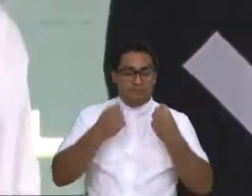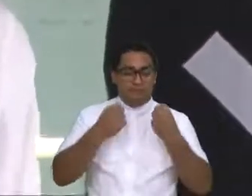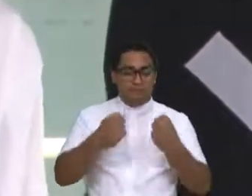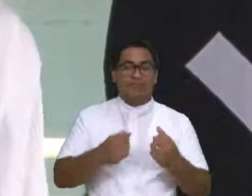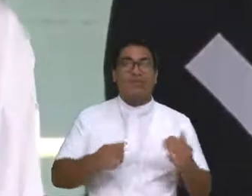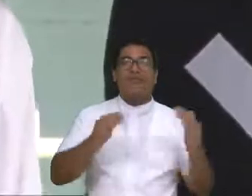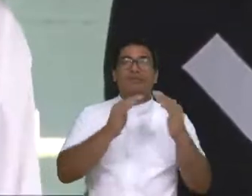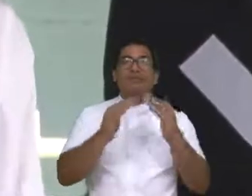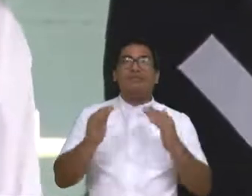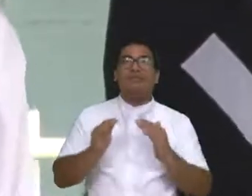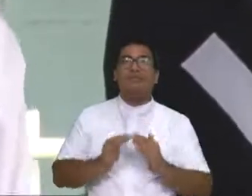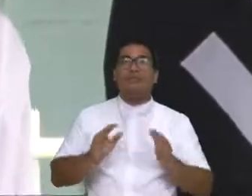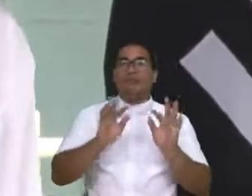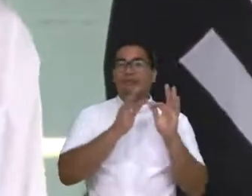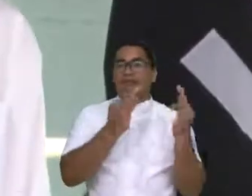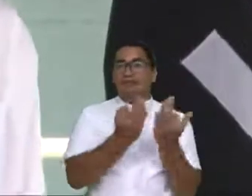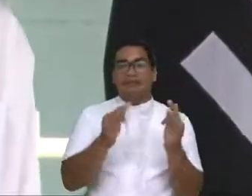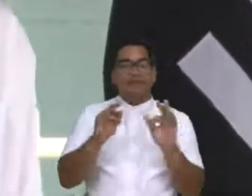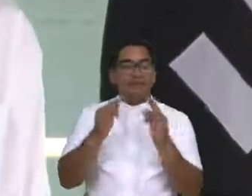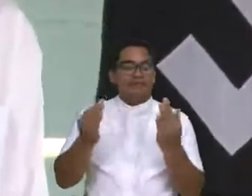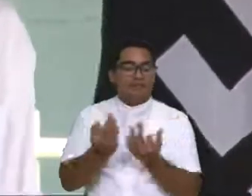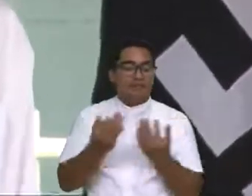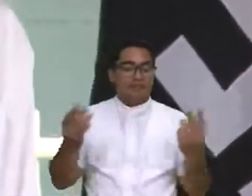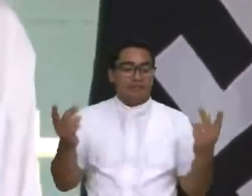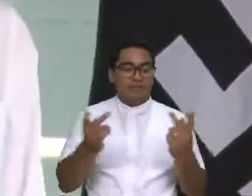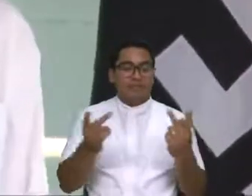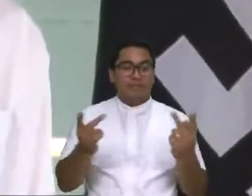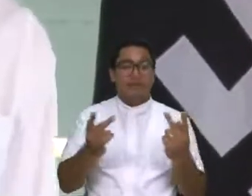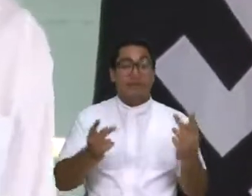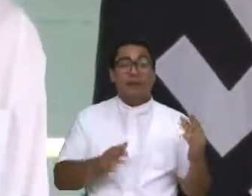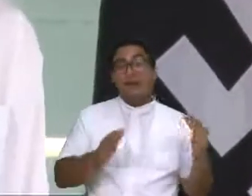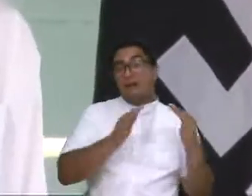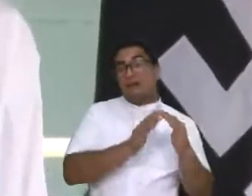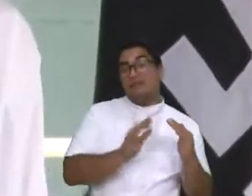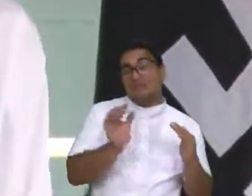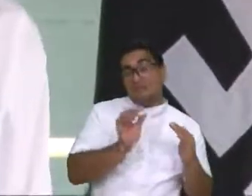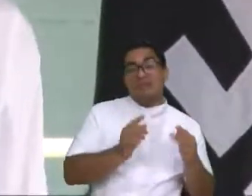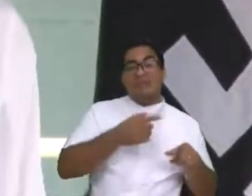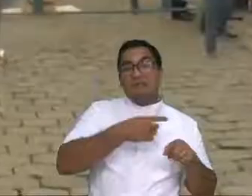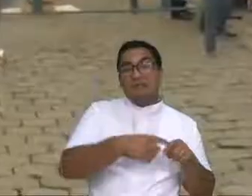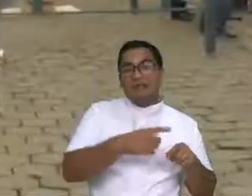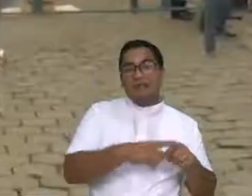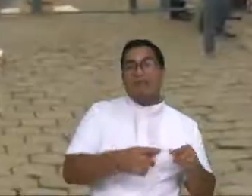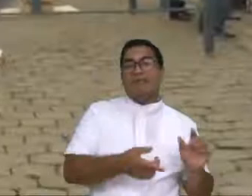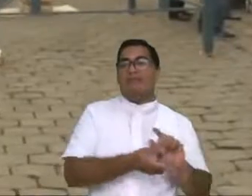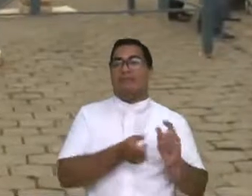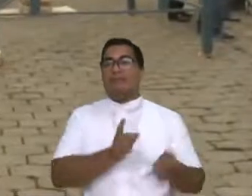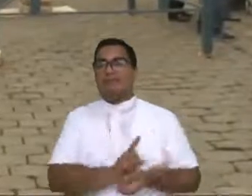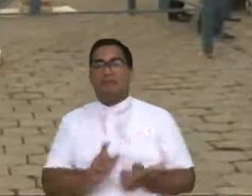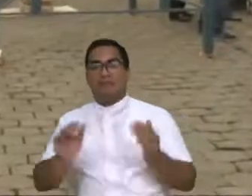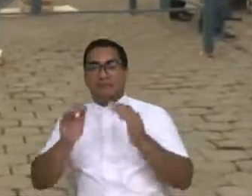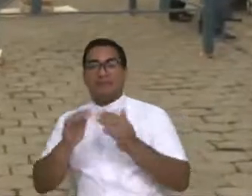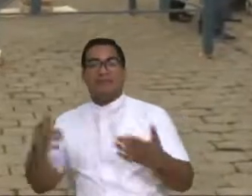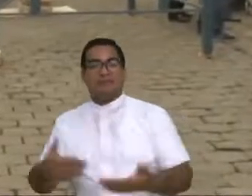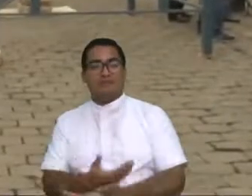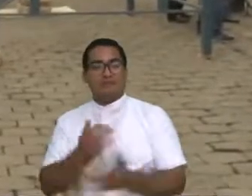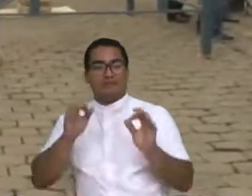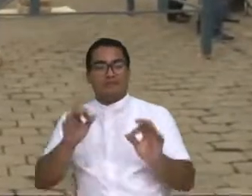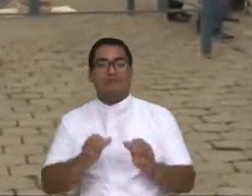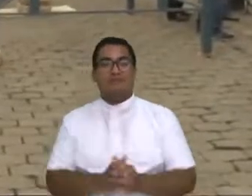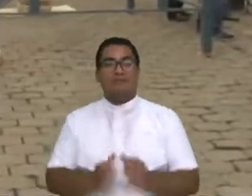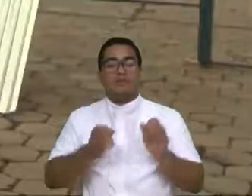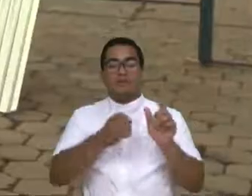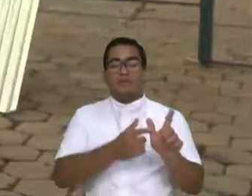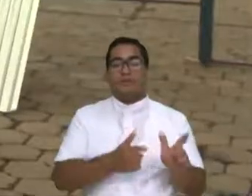casas, muchas familias que viven en casas de condiciones deterioradas. Desde octubre de